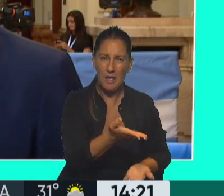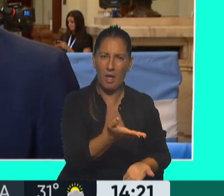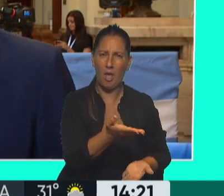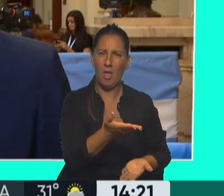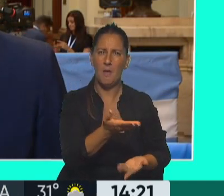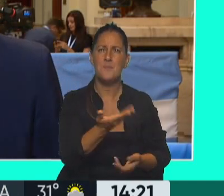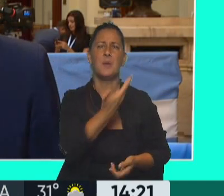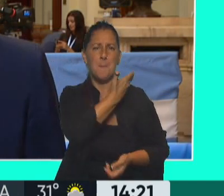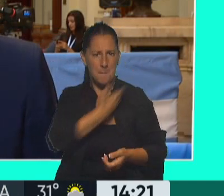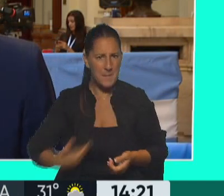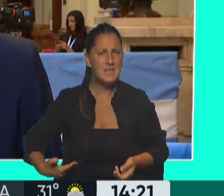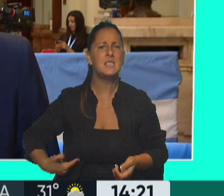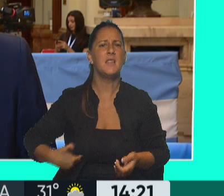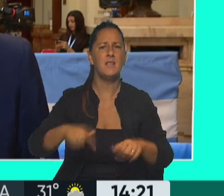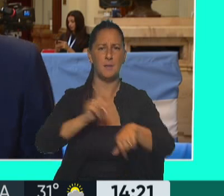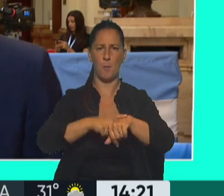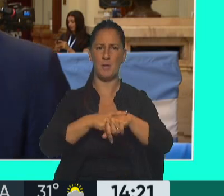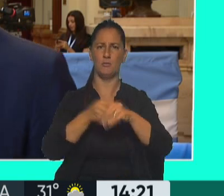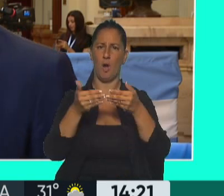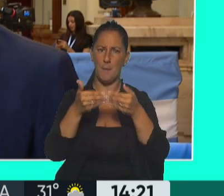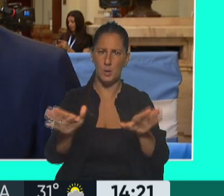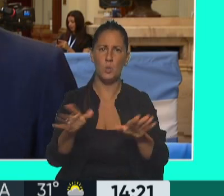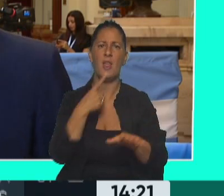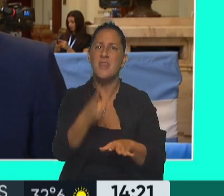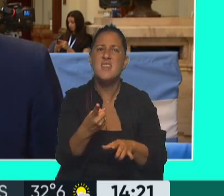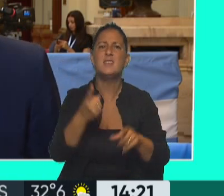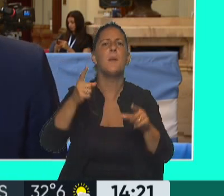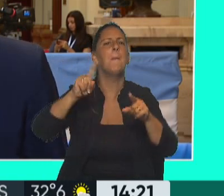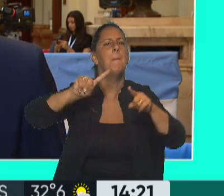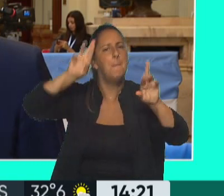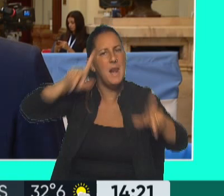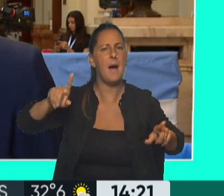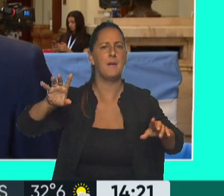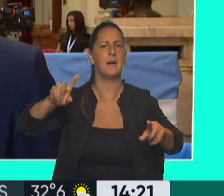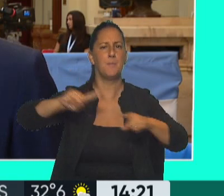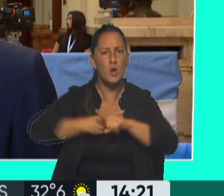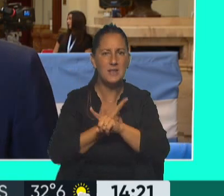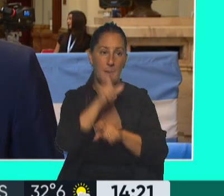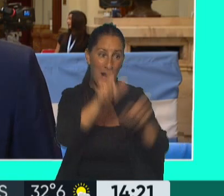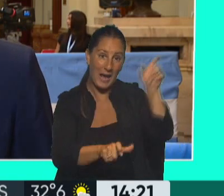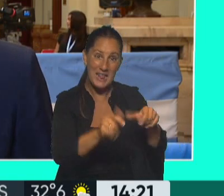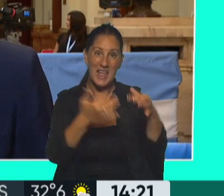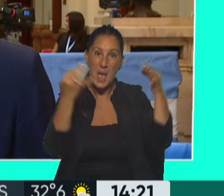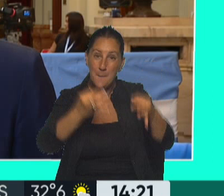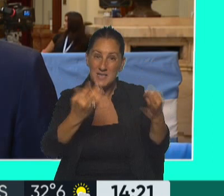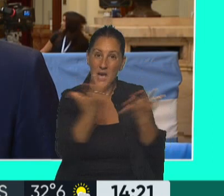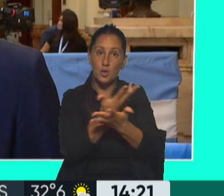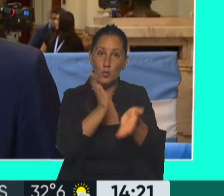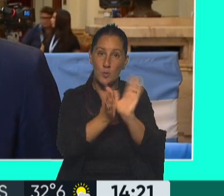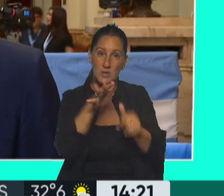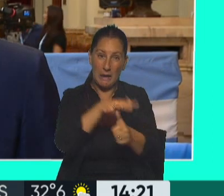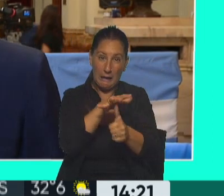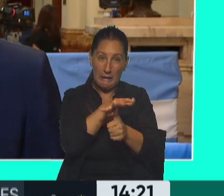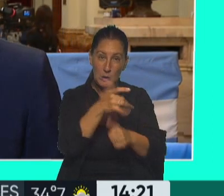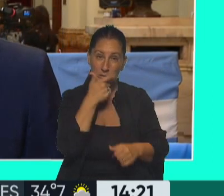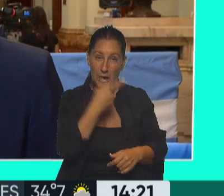que el presidente en la apertura de sesiones destaca las políticas de nuestro gobierno para estas personas que han sufrido este tipo de violencias,